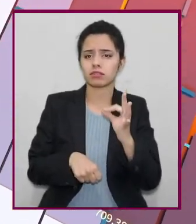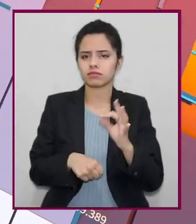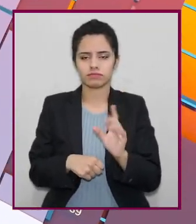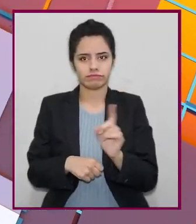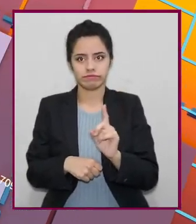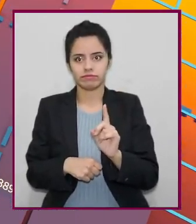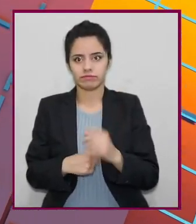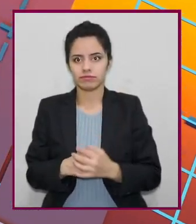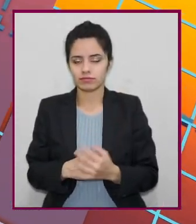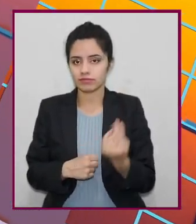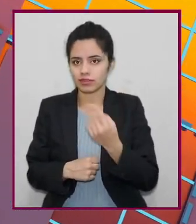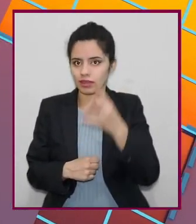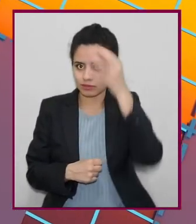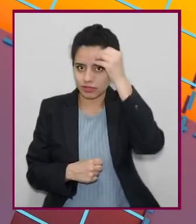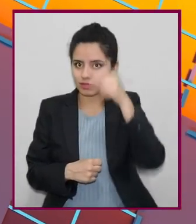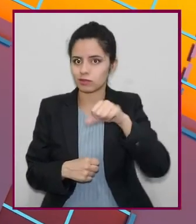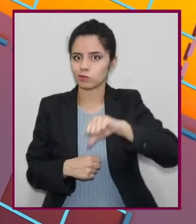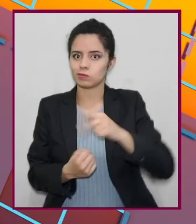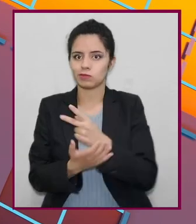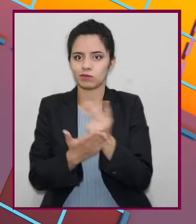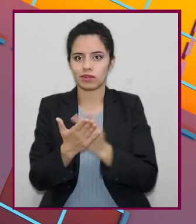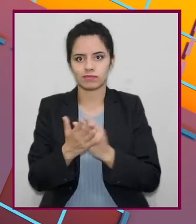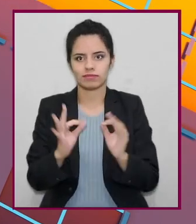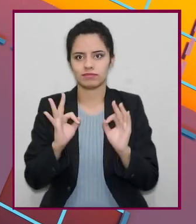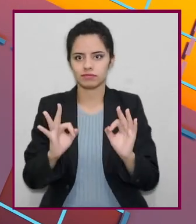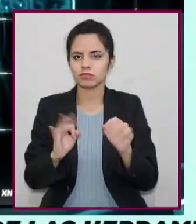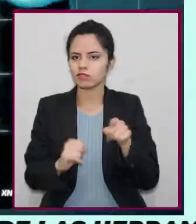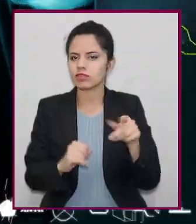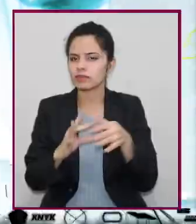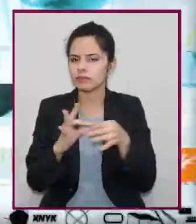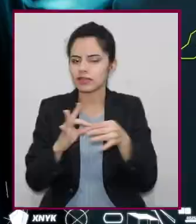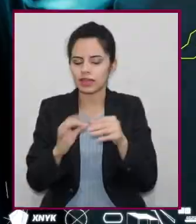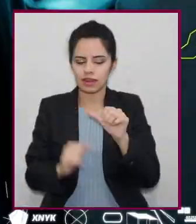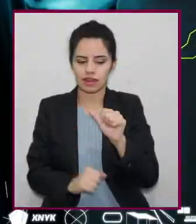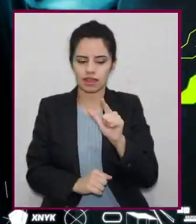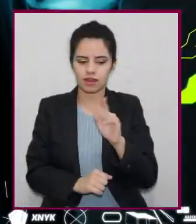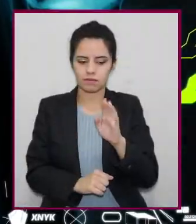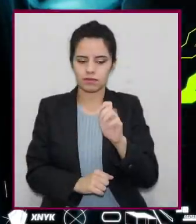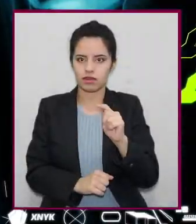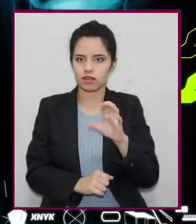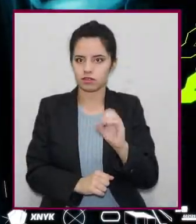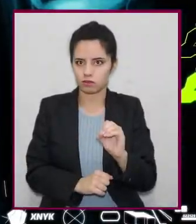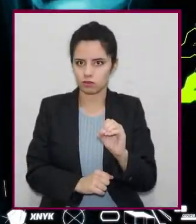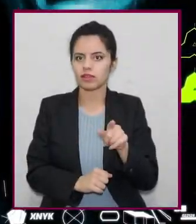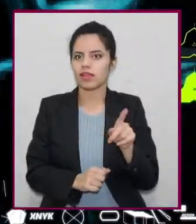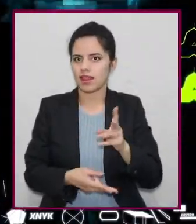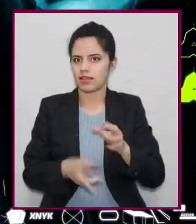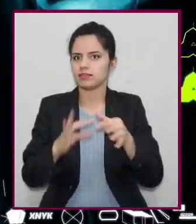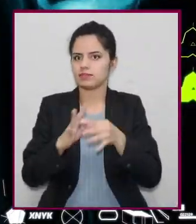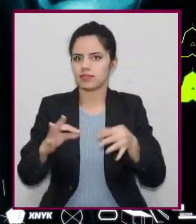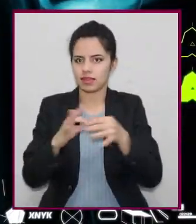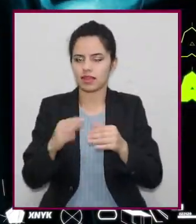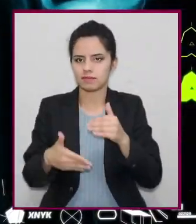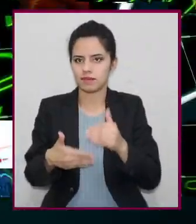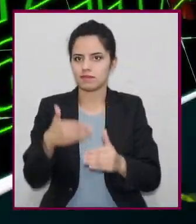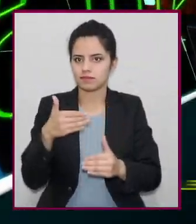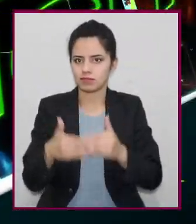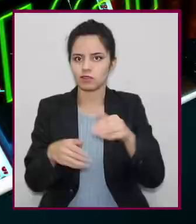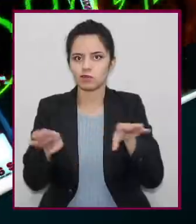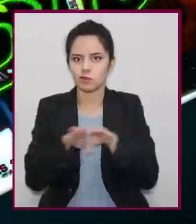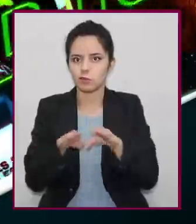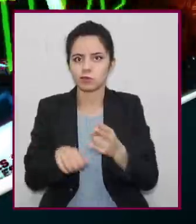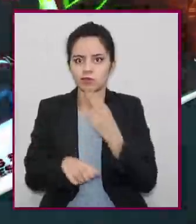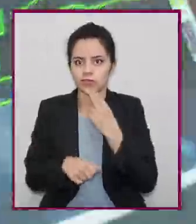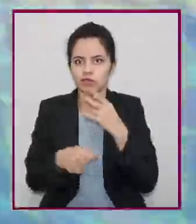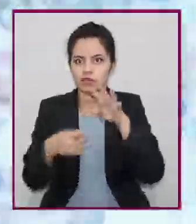nuestro programa de hoy está muy bueno, porque además de lo que comentas, Alberto Candiani nos explicará paso a paso cómo usar